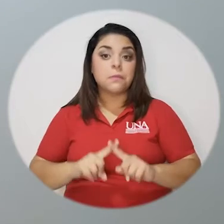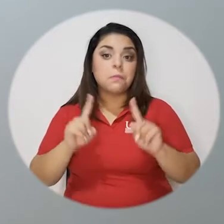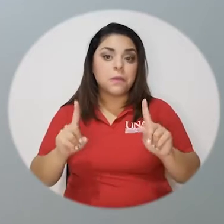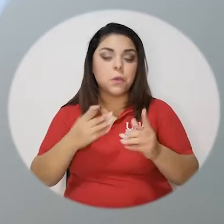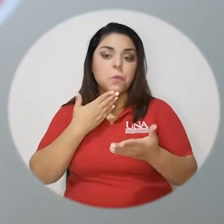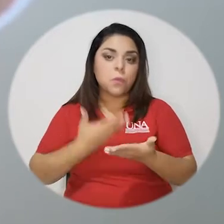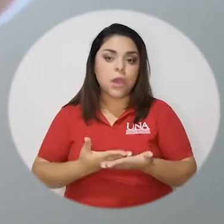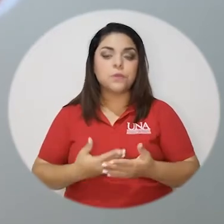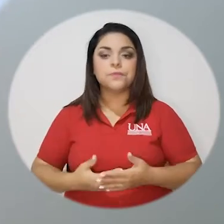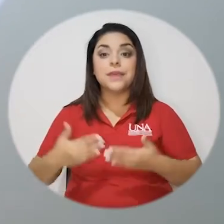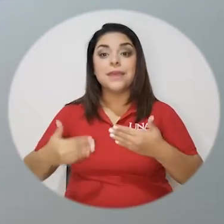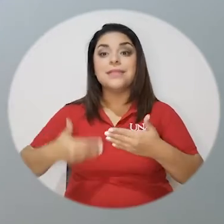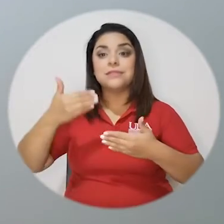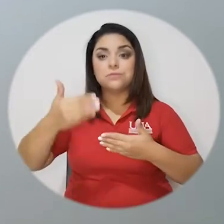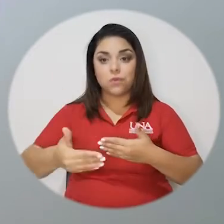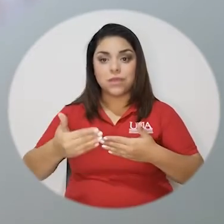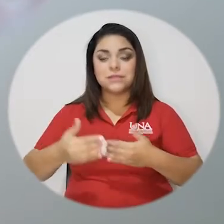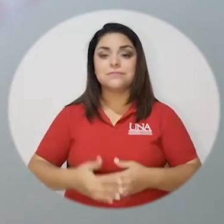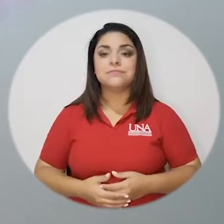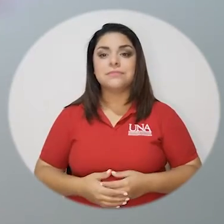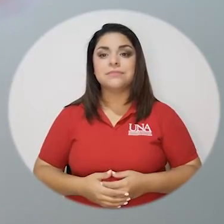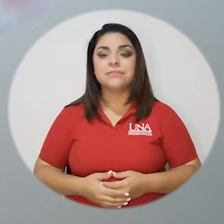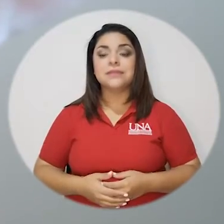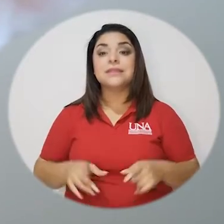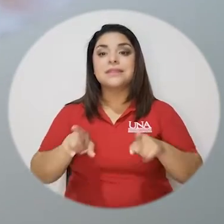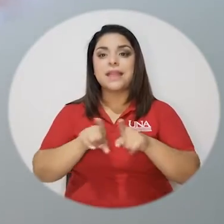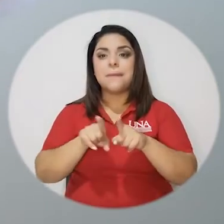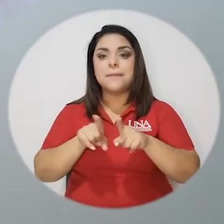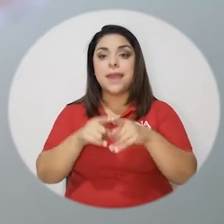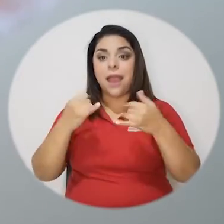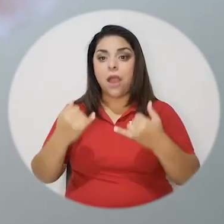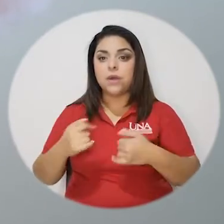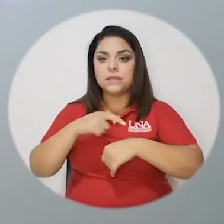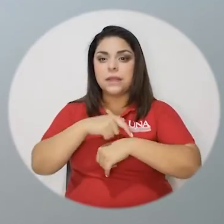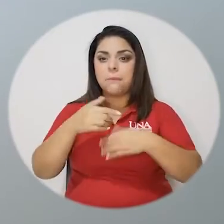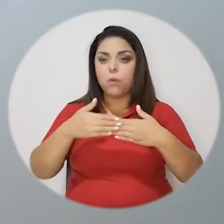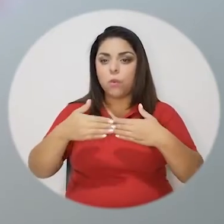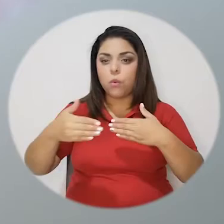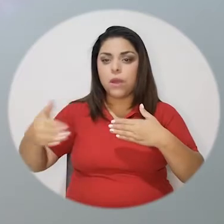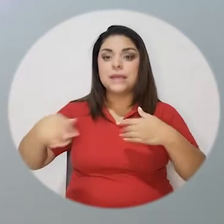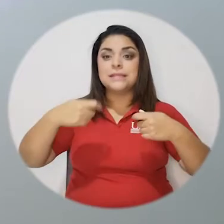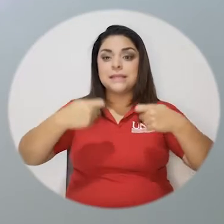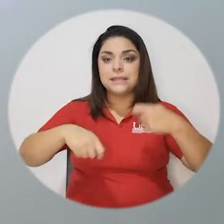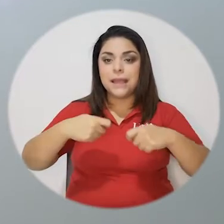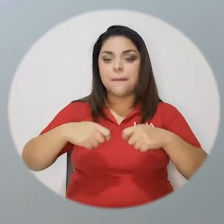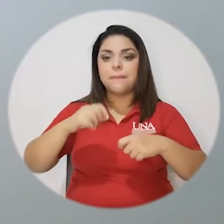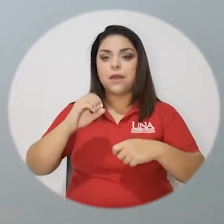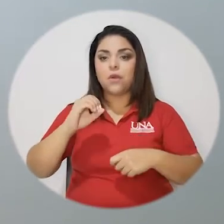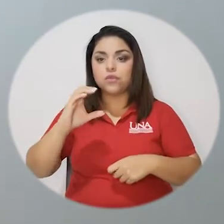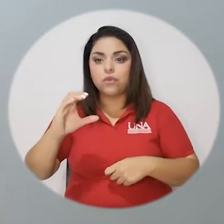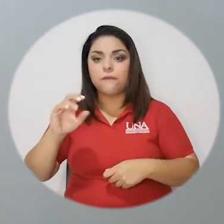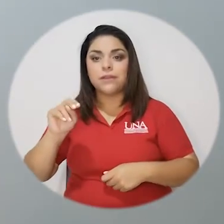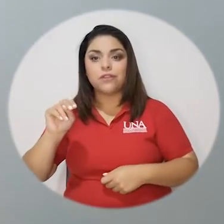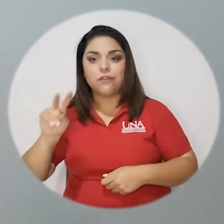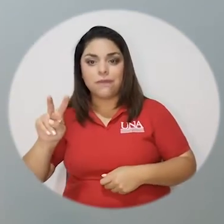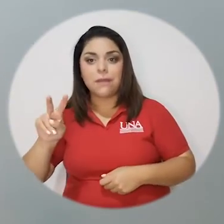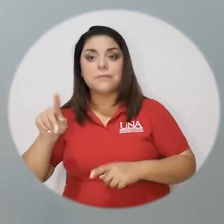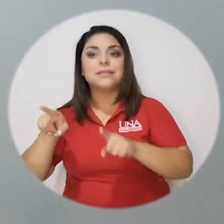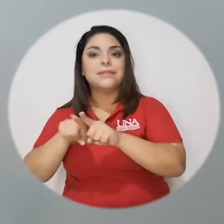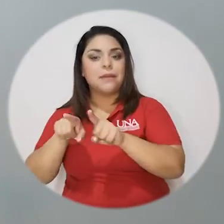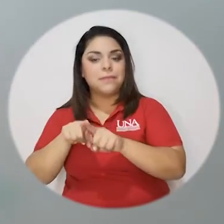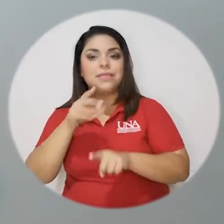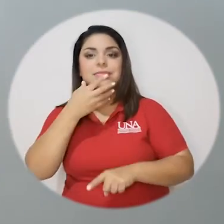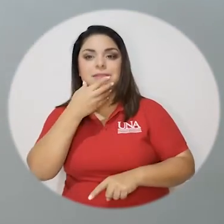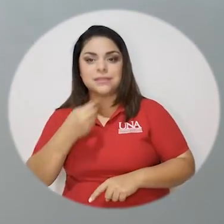bueno, y luego tenemos esta meseta que se nos hizo un poco larga, prácticamente septiembre, octubre, noviembre Sí. y buena parte